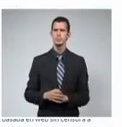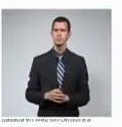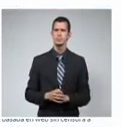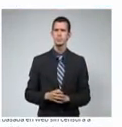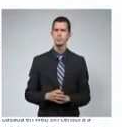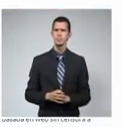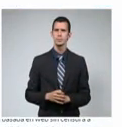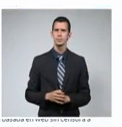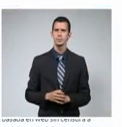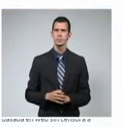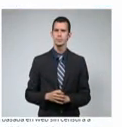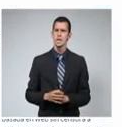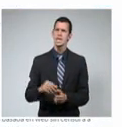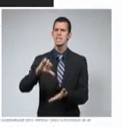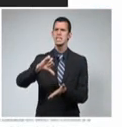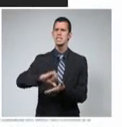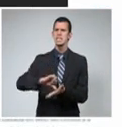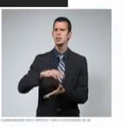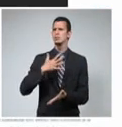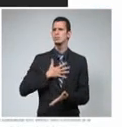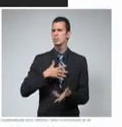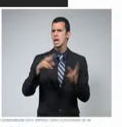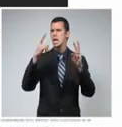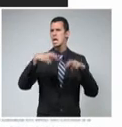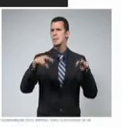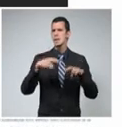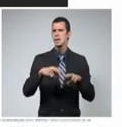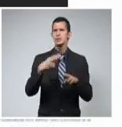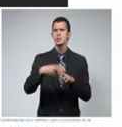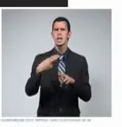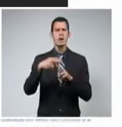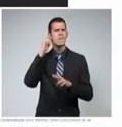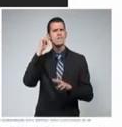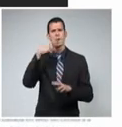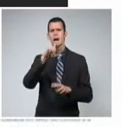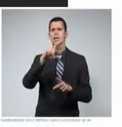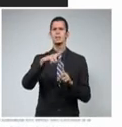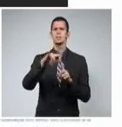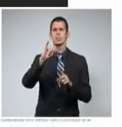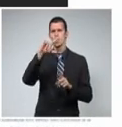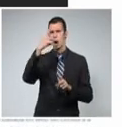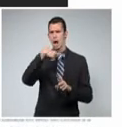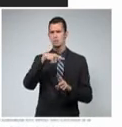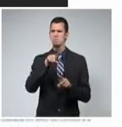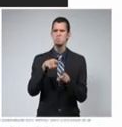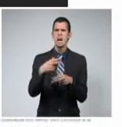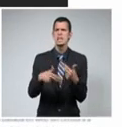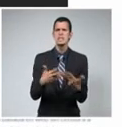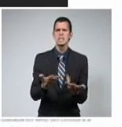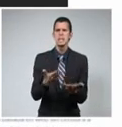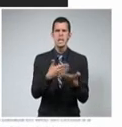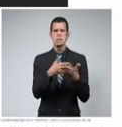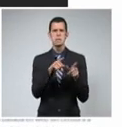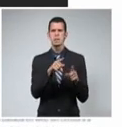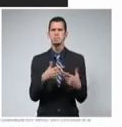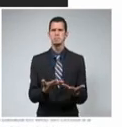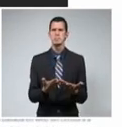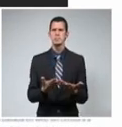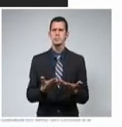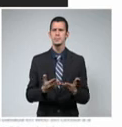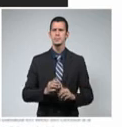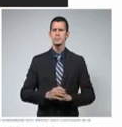e Innovación Factual. Factual. ¿A qué se dedica? $74,000. Esta es una organización